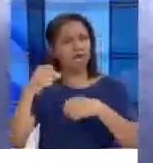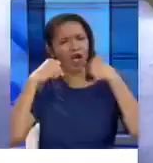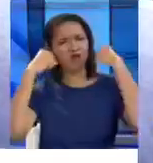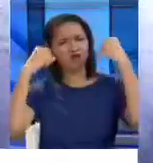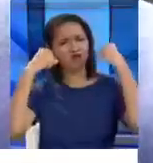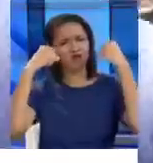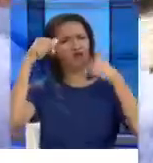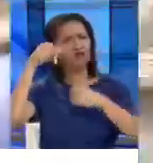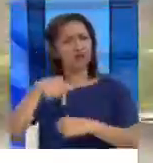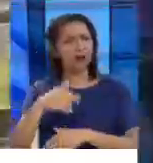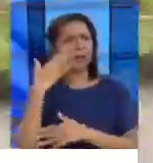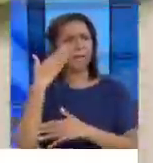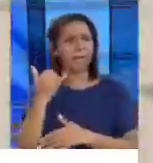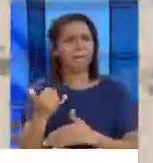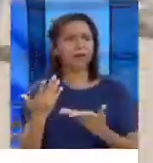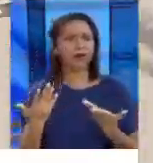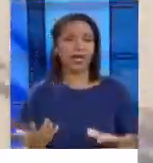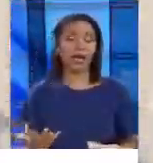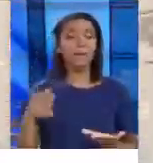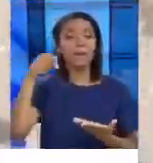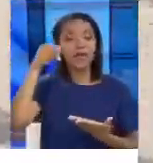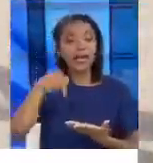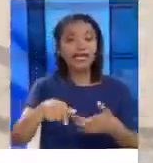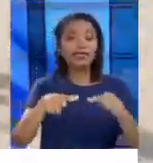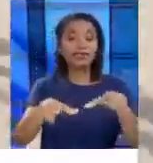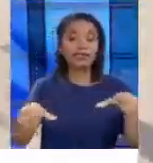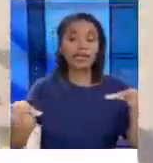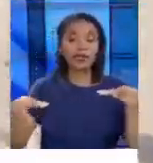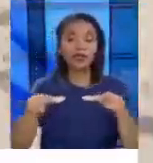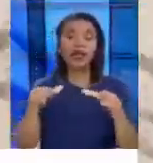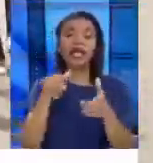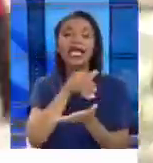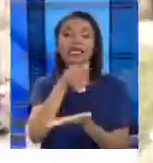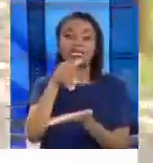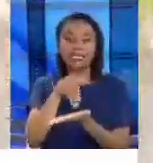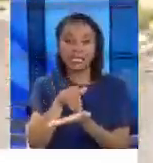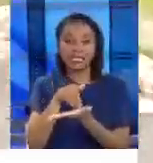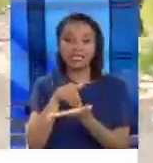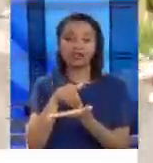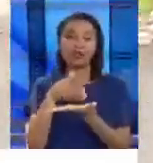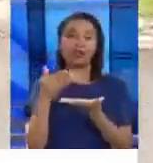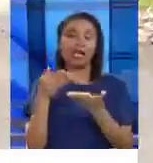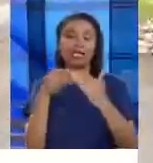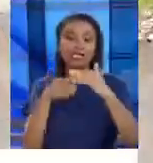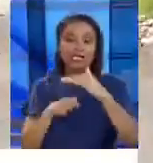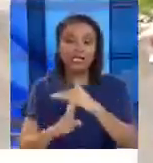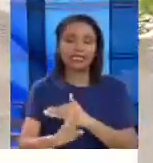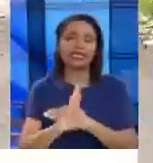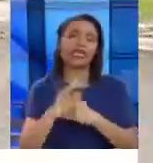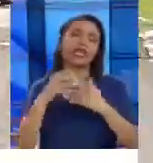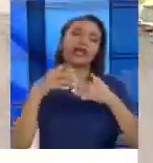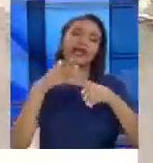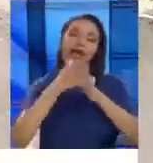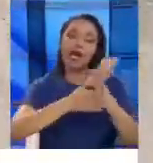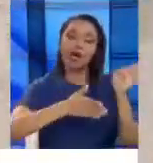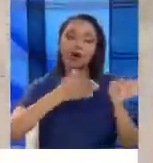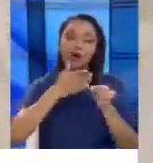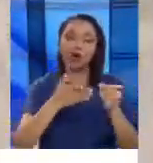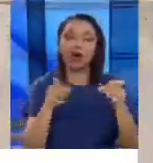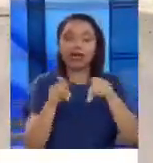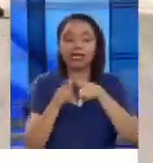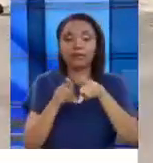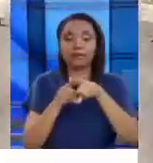manifestantes se encuentran cerrando? Pues justamente porque este es el sitio tanto para la entrada y salida a la ciudad de Colón. Pero no solo